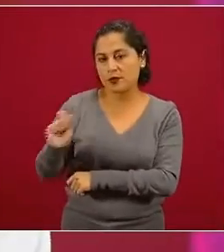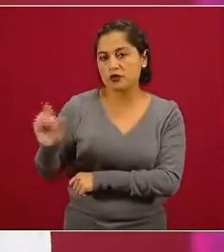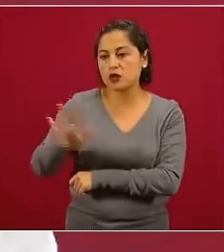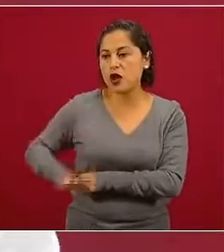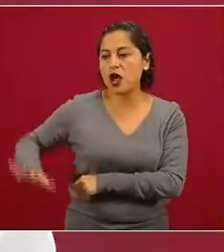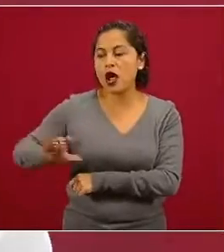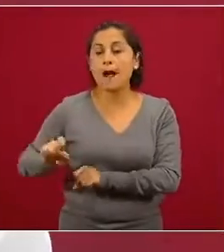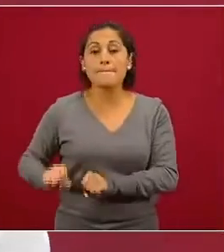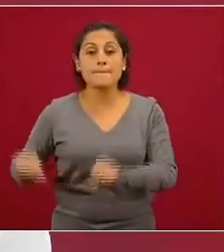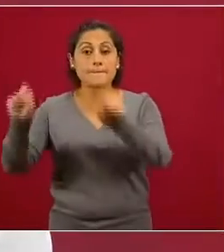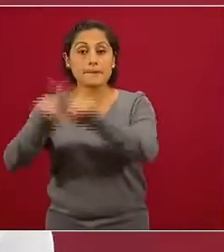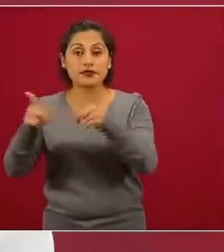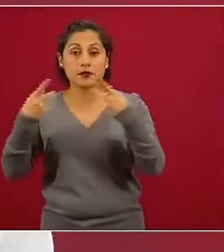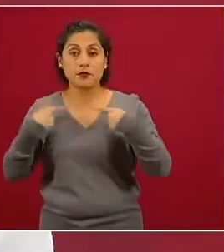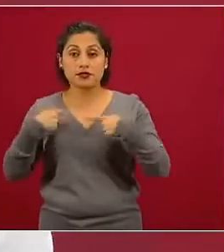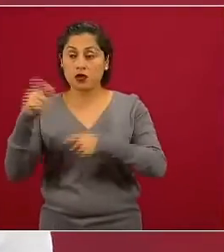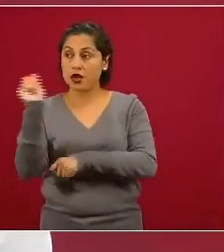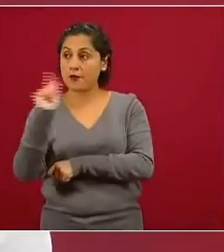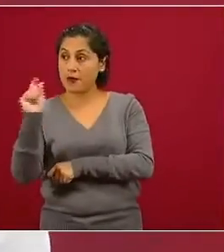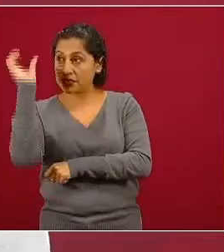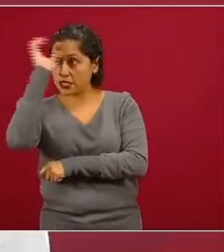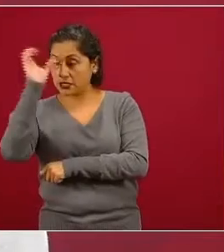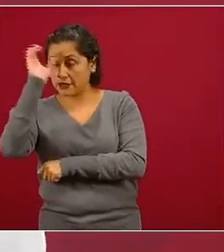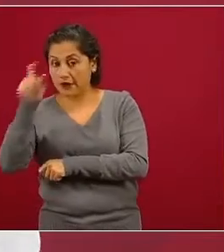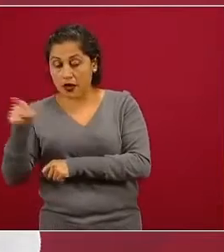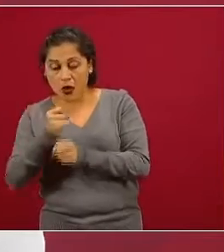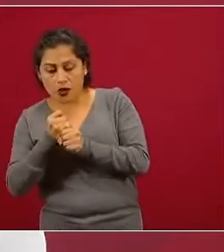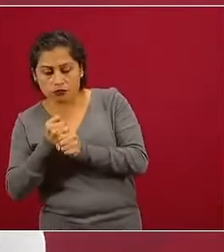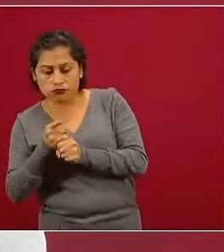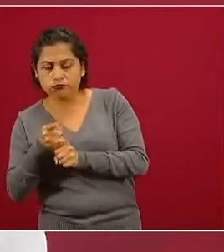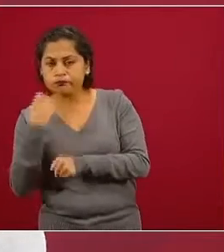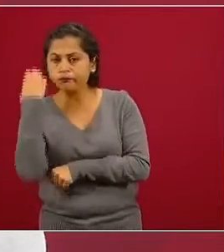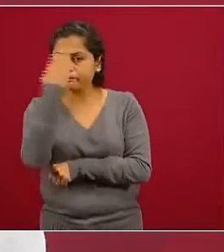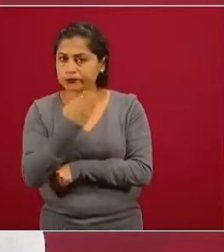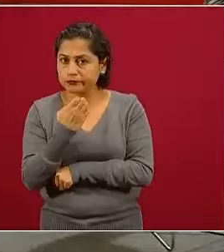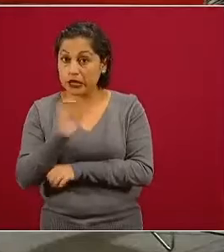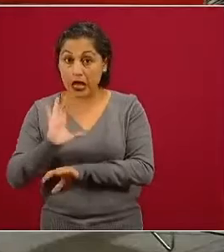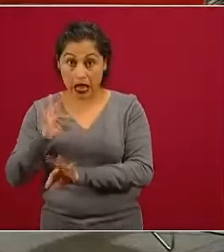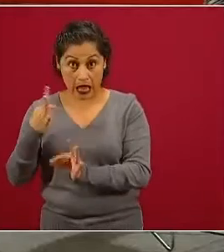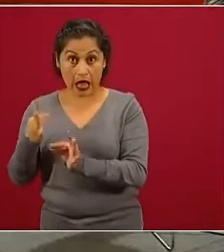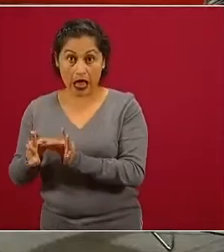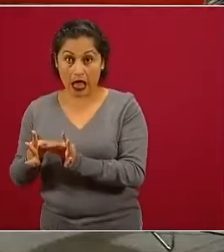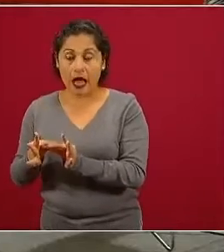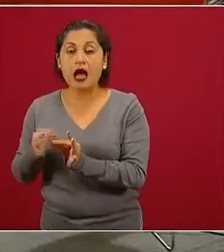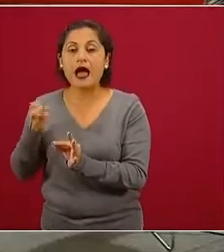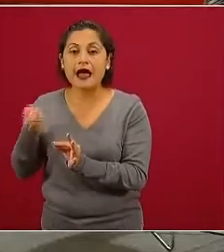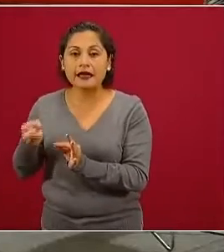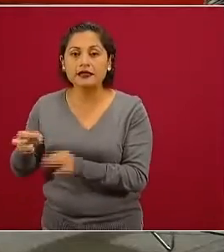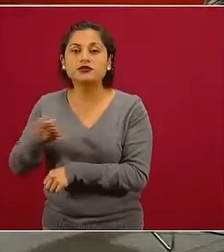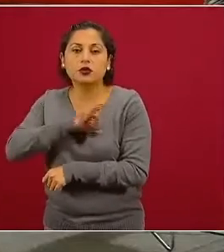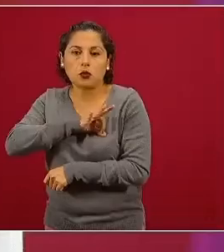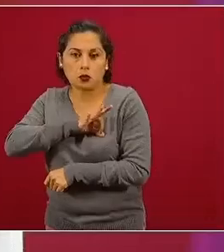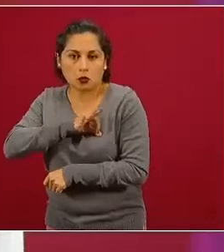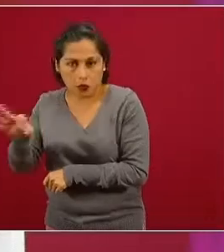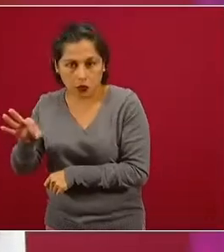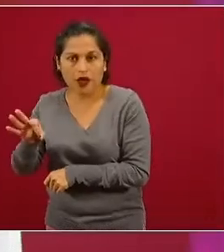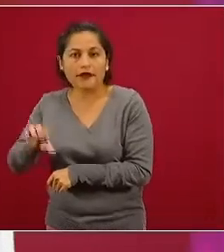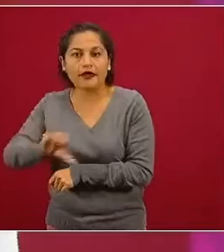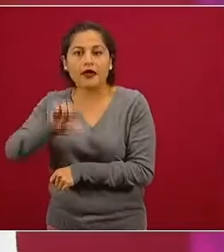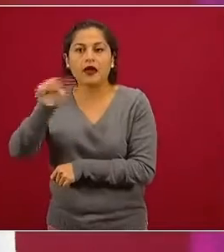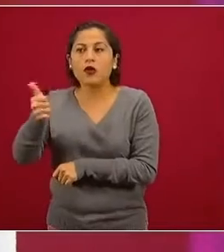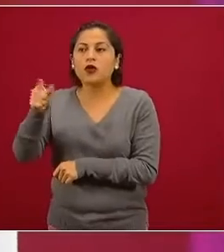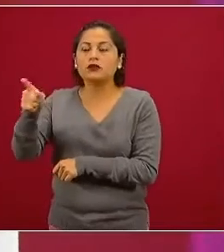más cercano a condiciones reales. En esa etapa, cuando ya se tienen resultados fehacientes, consistentes,